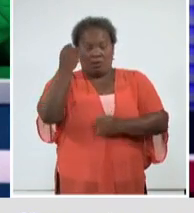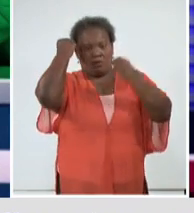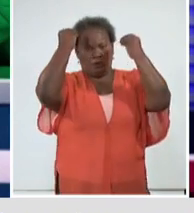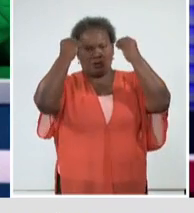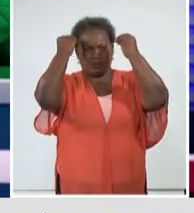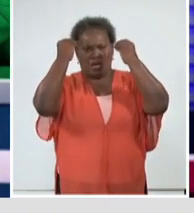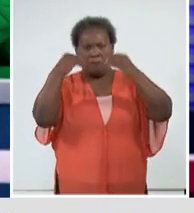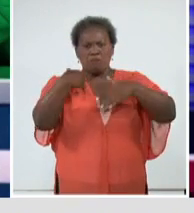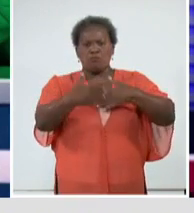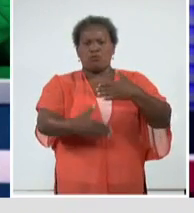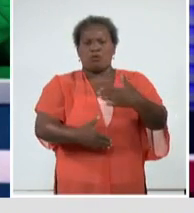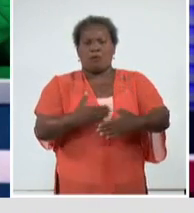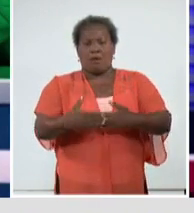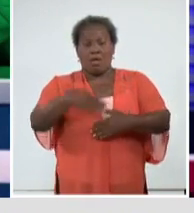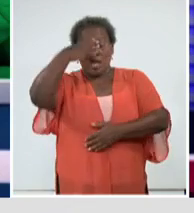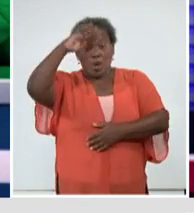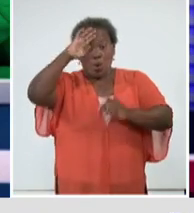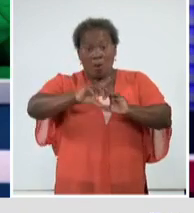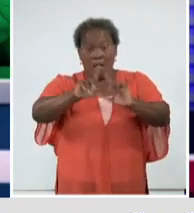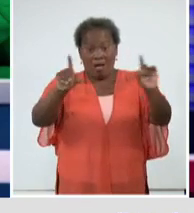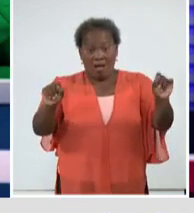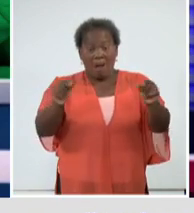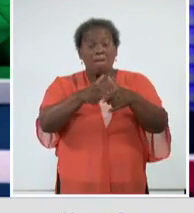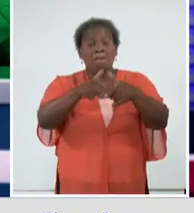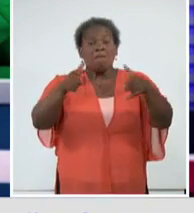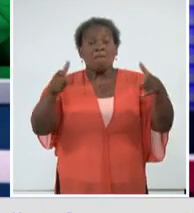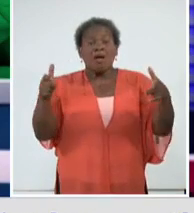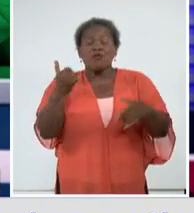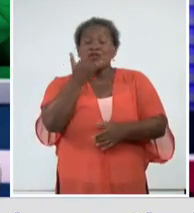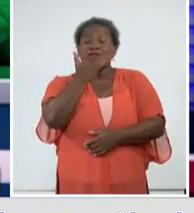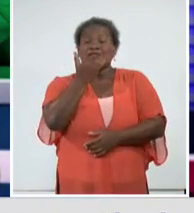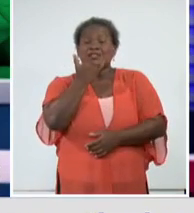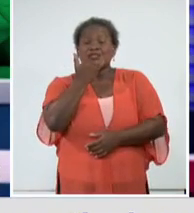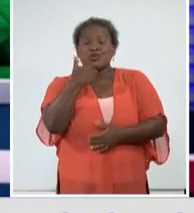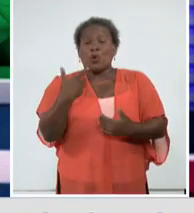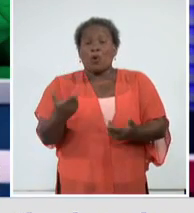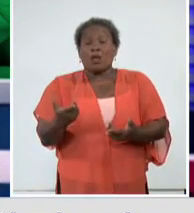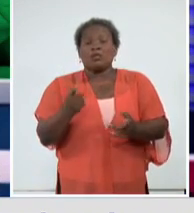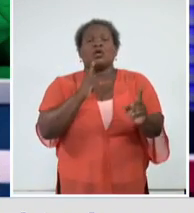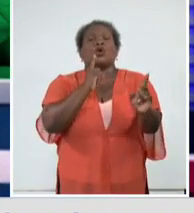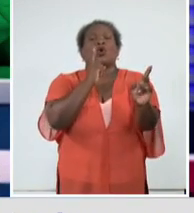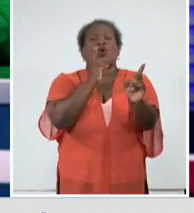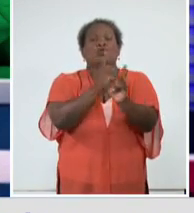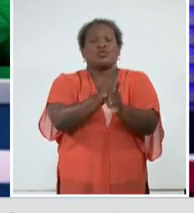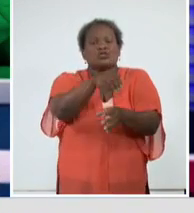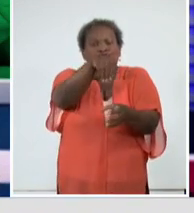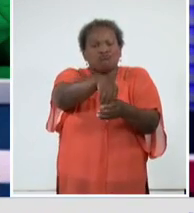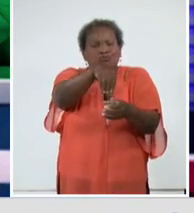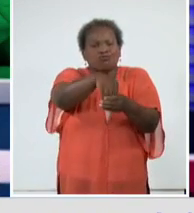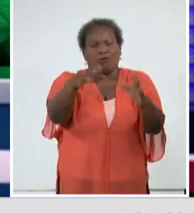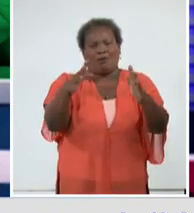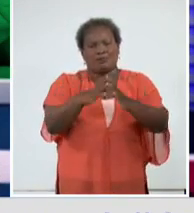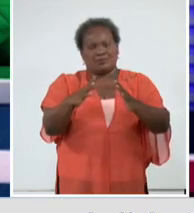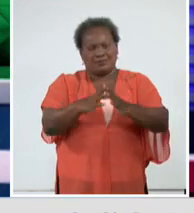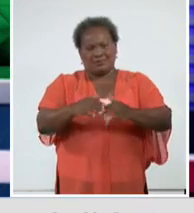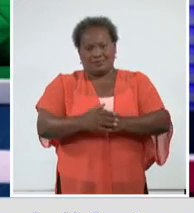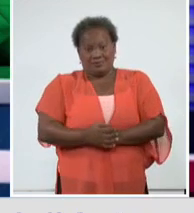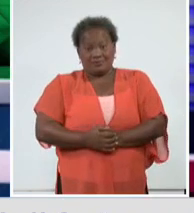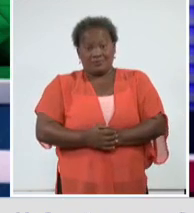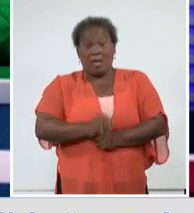la mayor fuente de infección, como igualmente hemos dicho en otras ocasiones, son los contactos intradomiciliarios. Y un